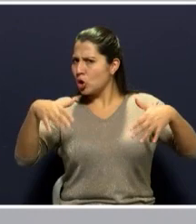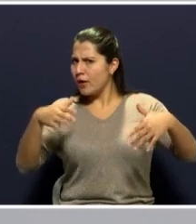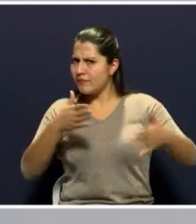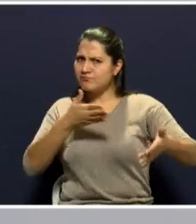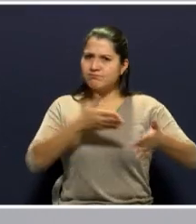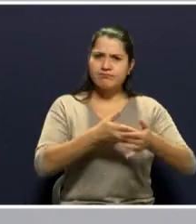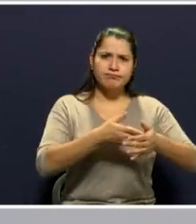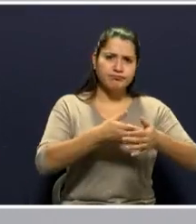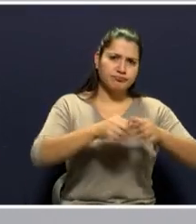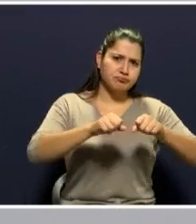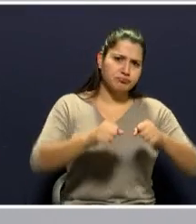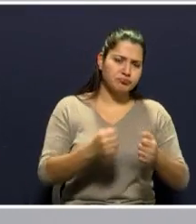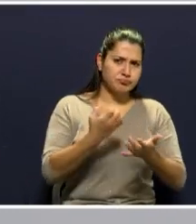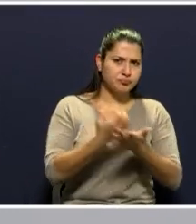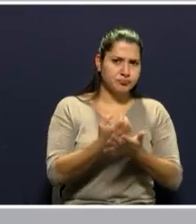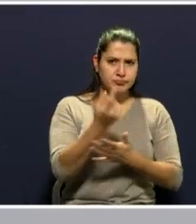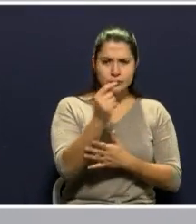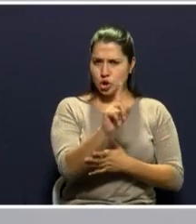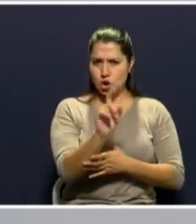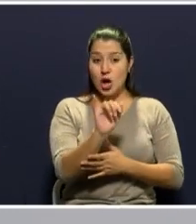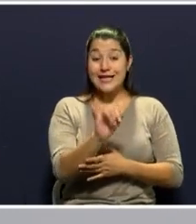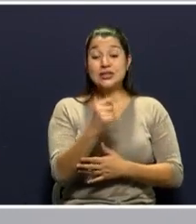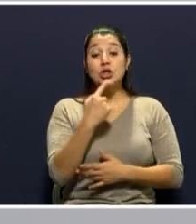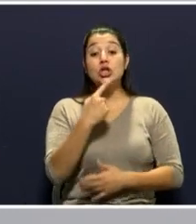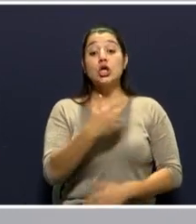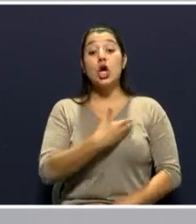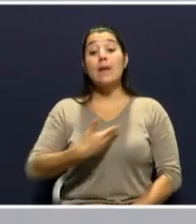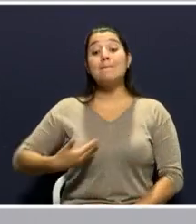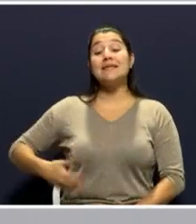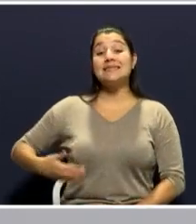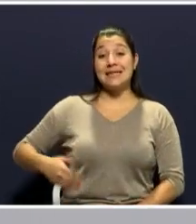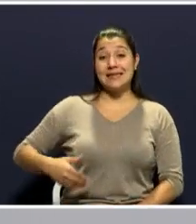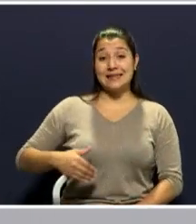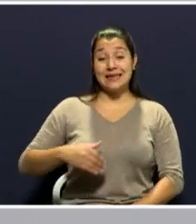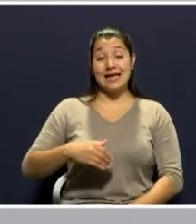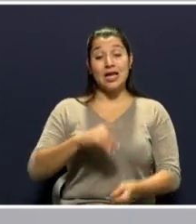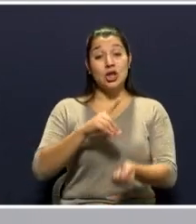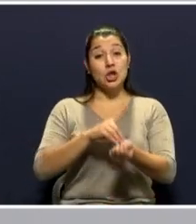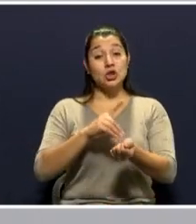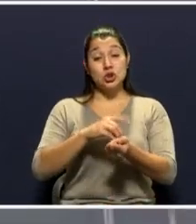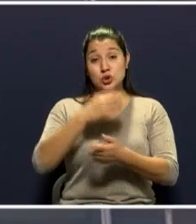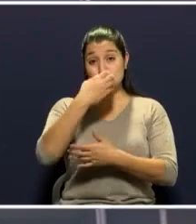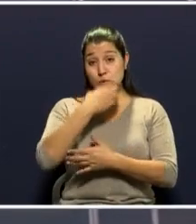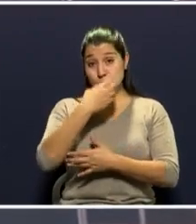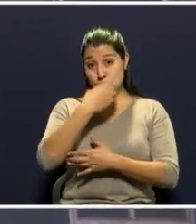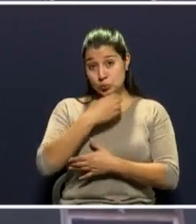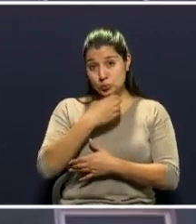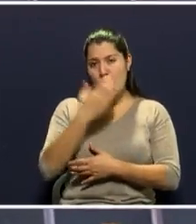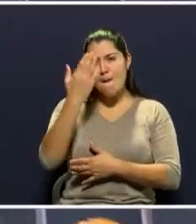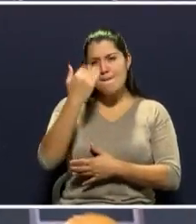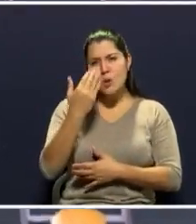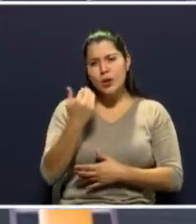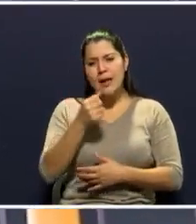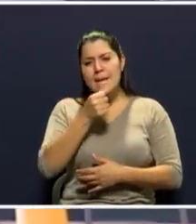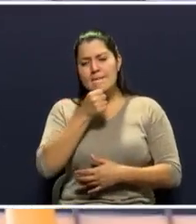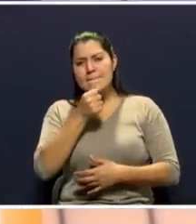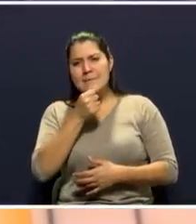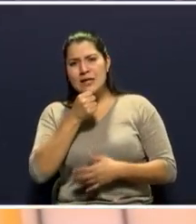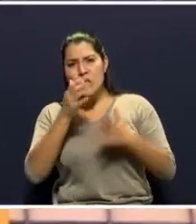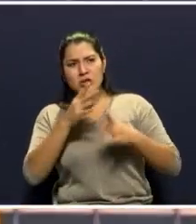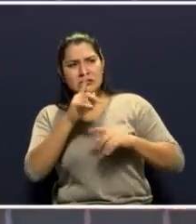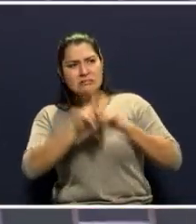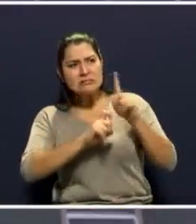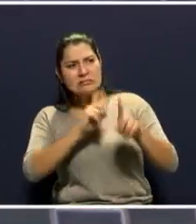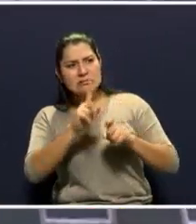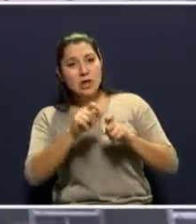del presidente ejecutivo de la Caja Costarricense del Seguro Social ante los cuestionamientos de los periodistas durante